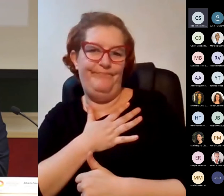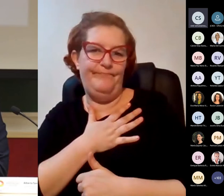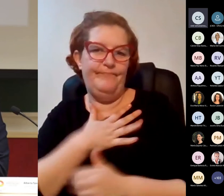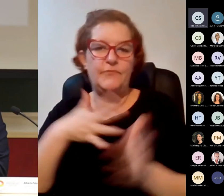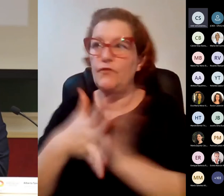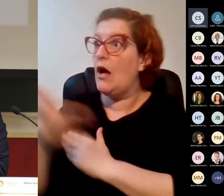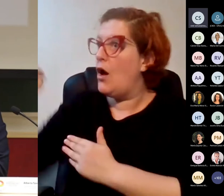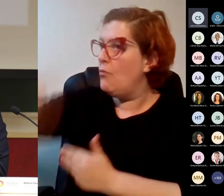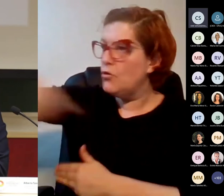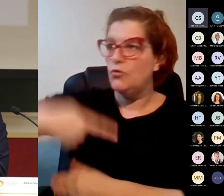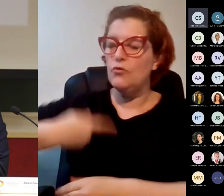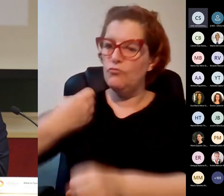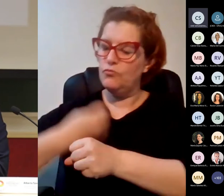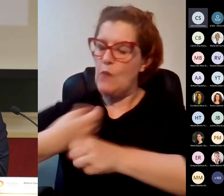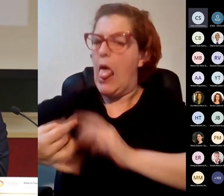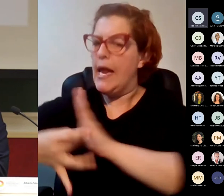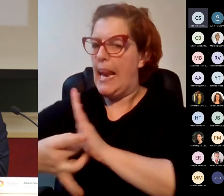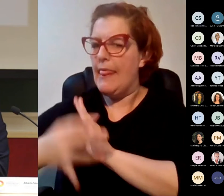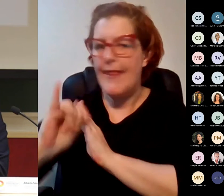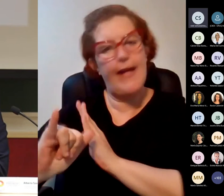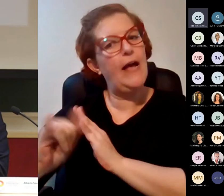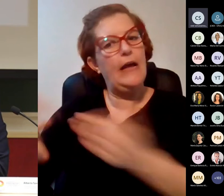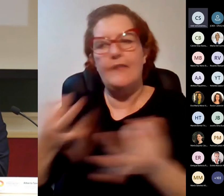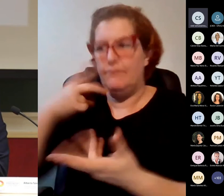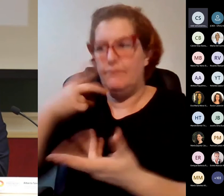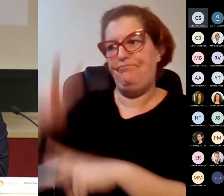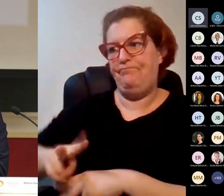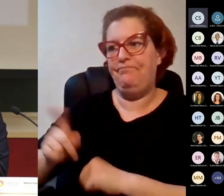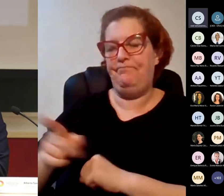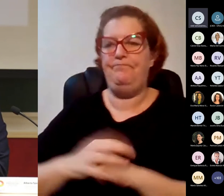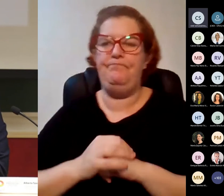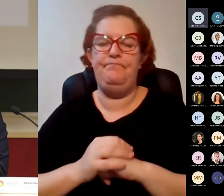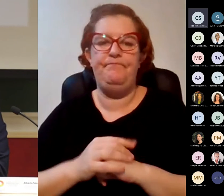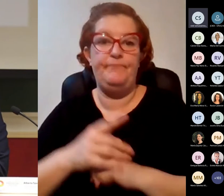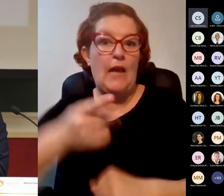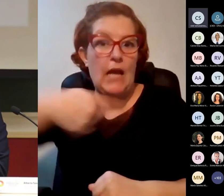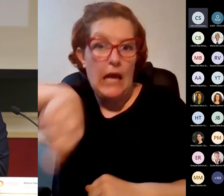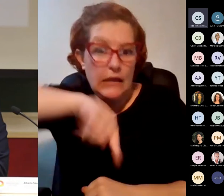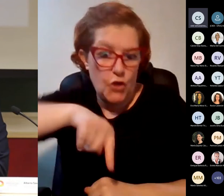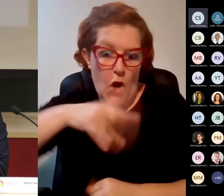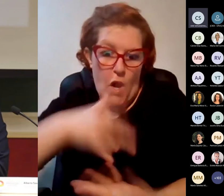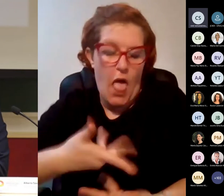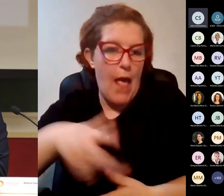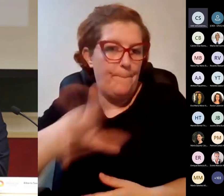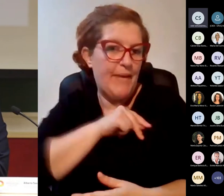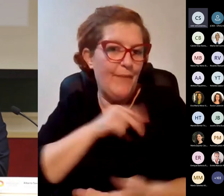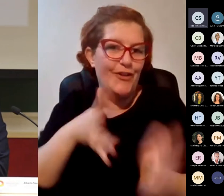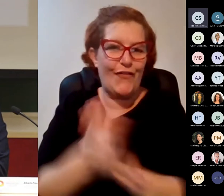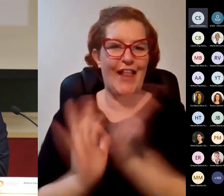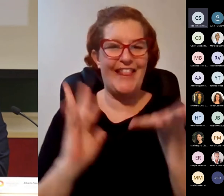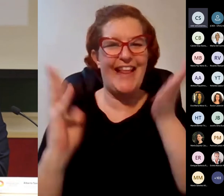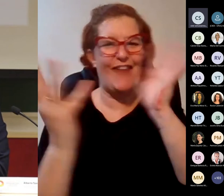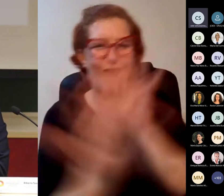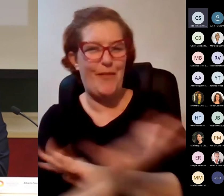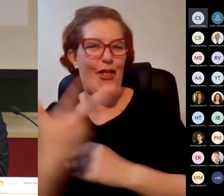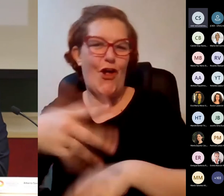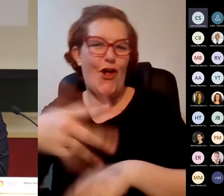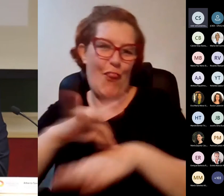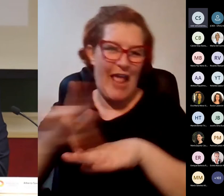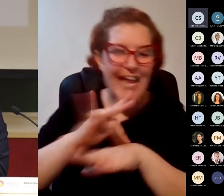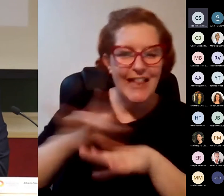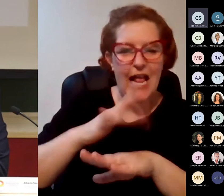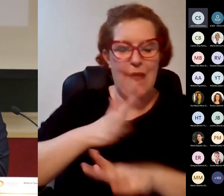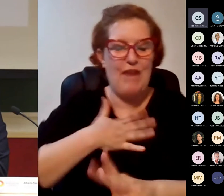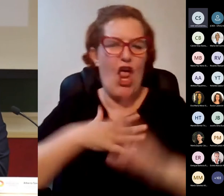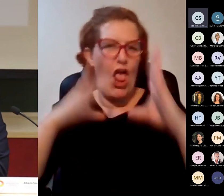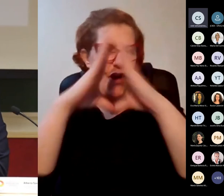la altura y justo reconocer estos premios se producen en un contexto de transformación digital y en la apuesta decidida de la universidad rey juan carlos